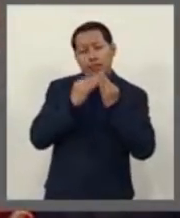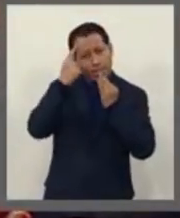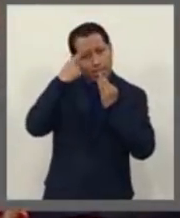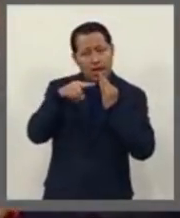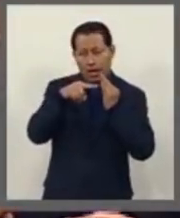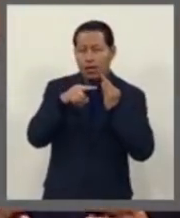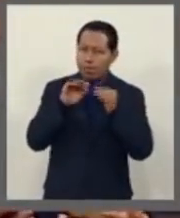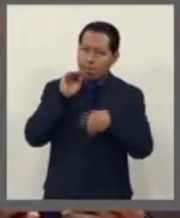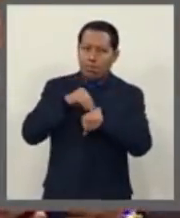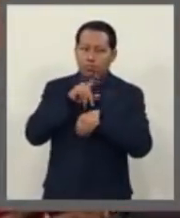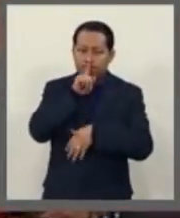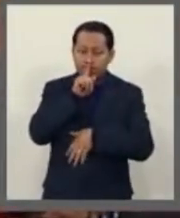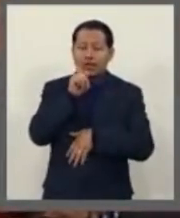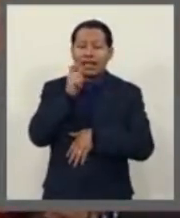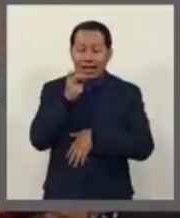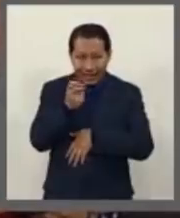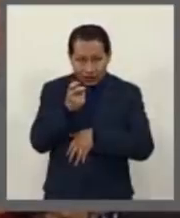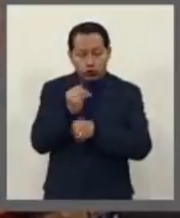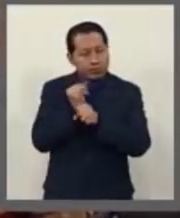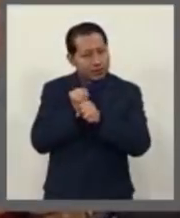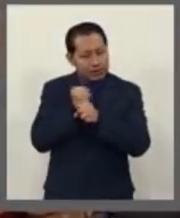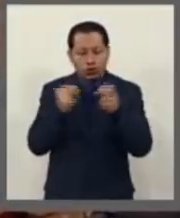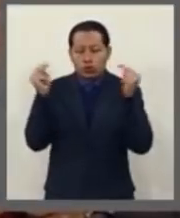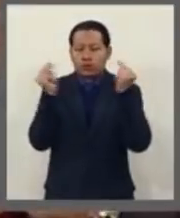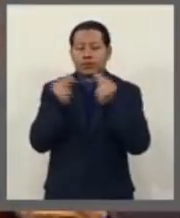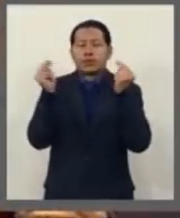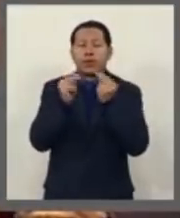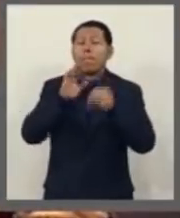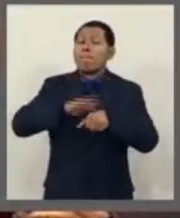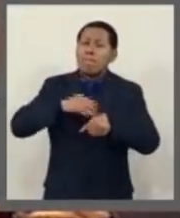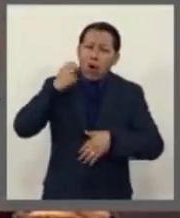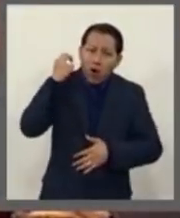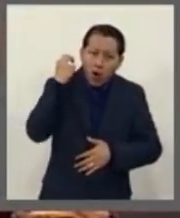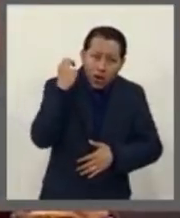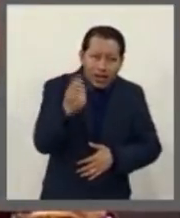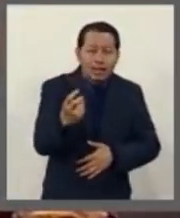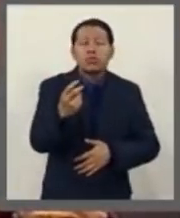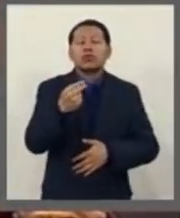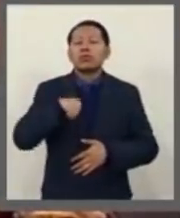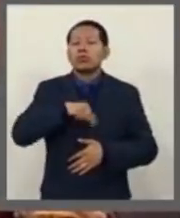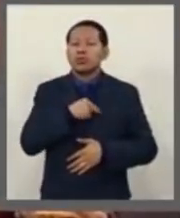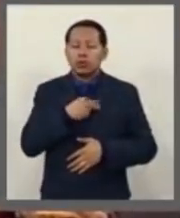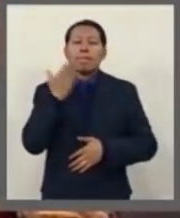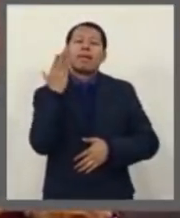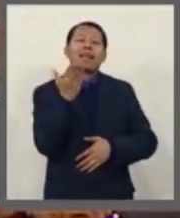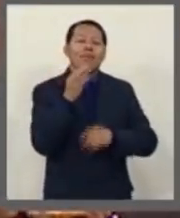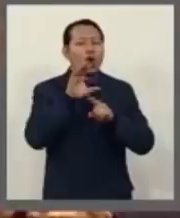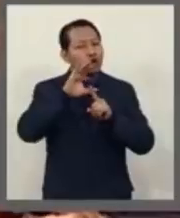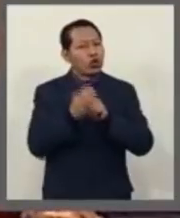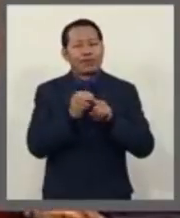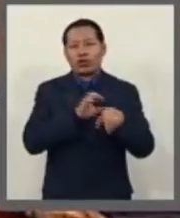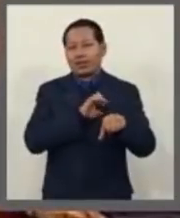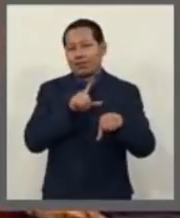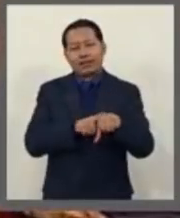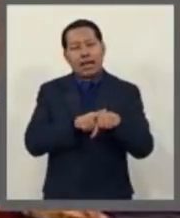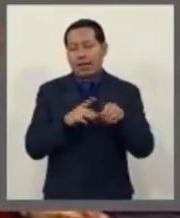ideas y no admite ninguna ninguna otra forma de manifestarse eso es lo que quiere esta